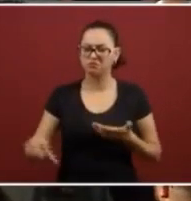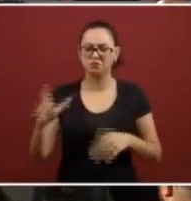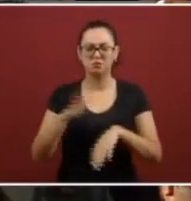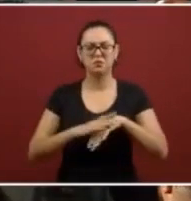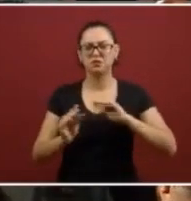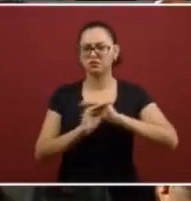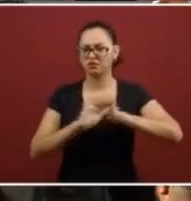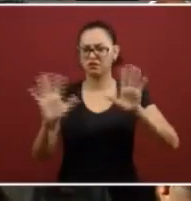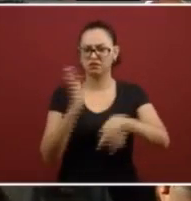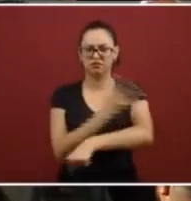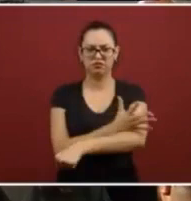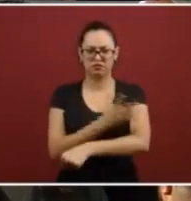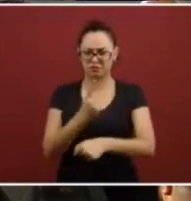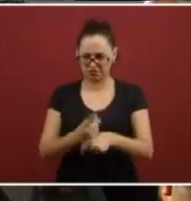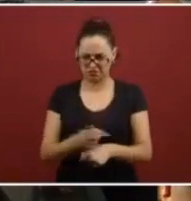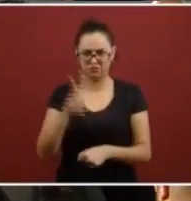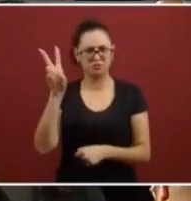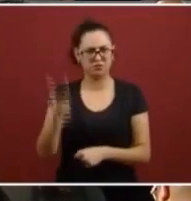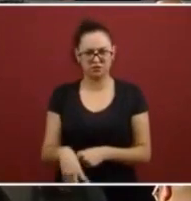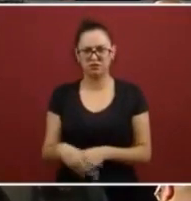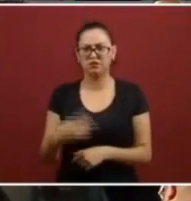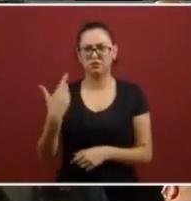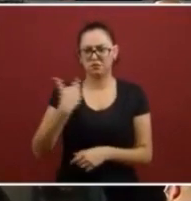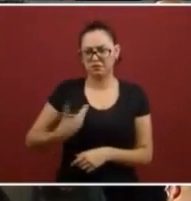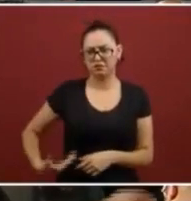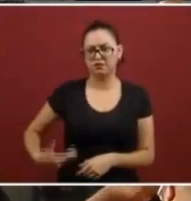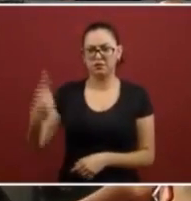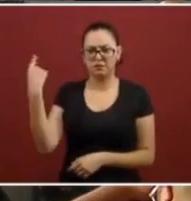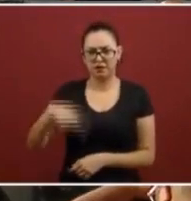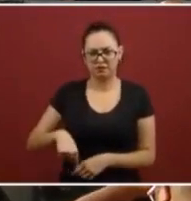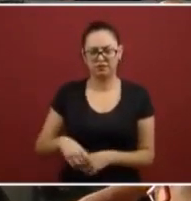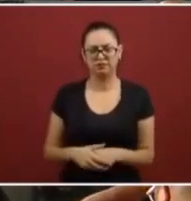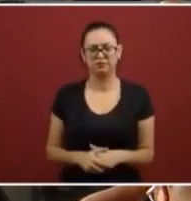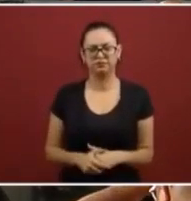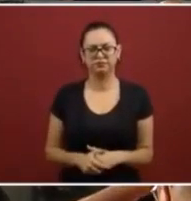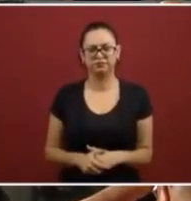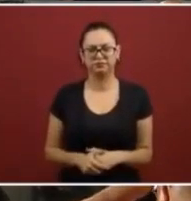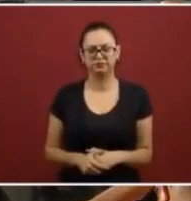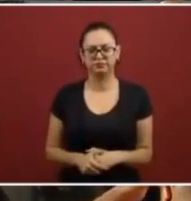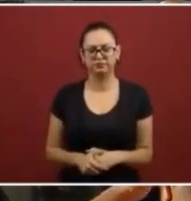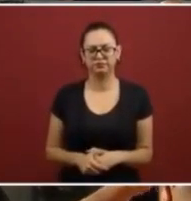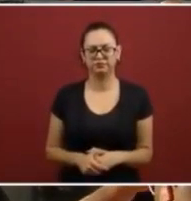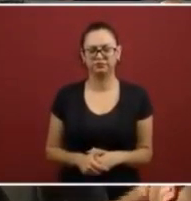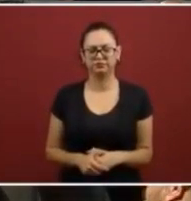of claridad y attorney transparencia. or Va a ser la something if subasta, it's esa es la instrucción necessary. del señor presidente.